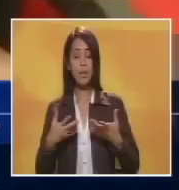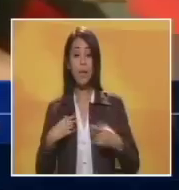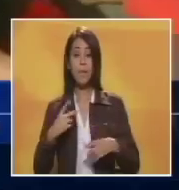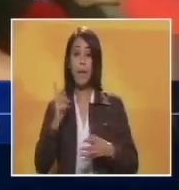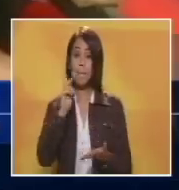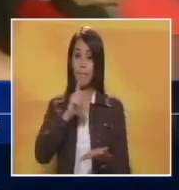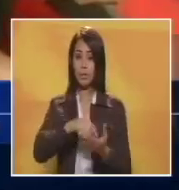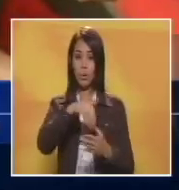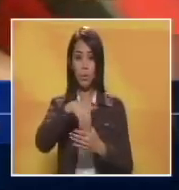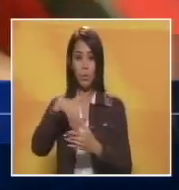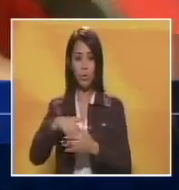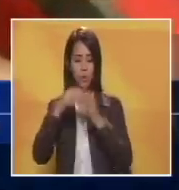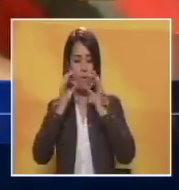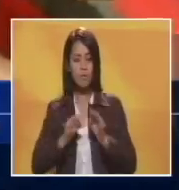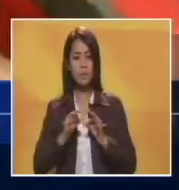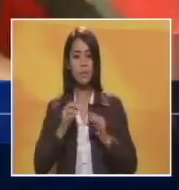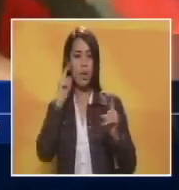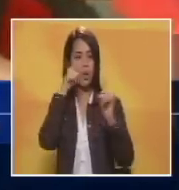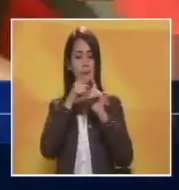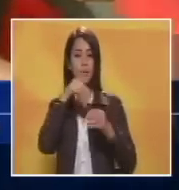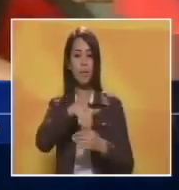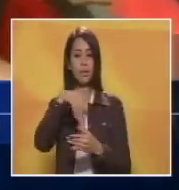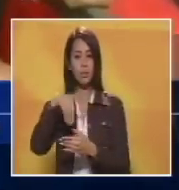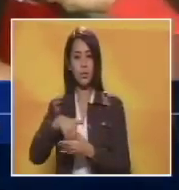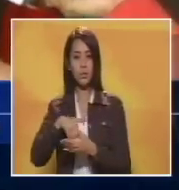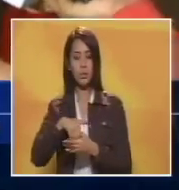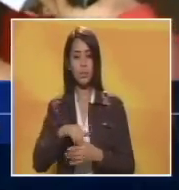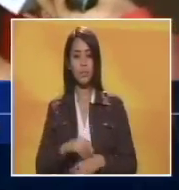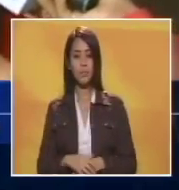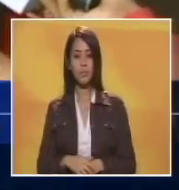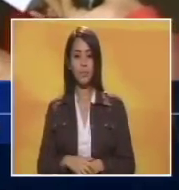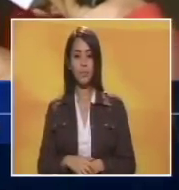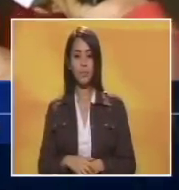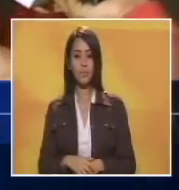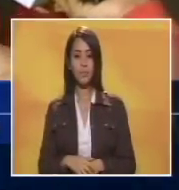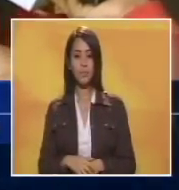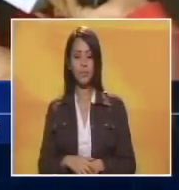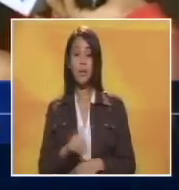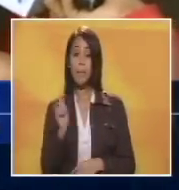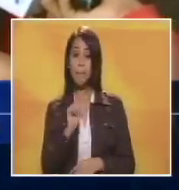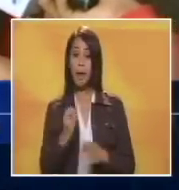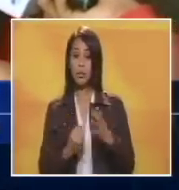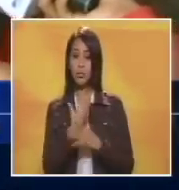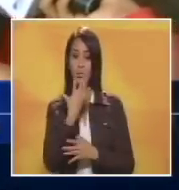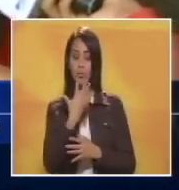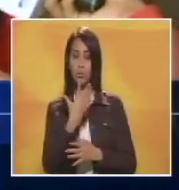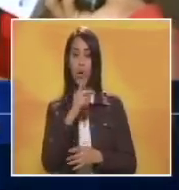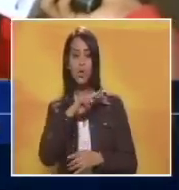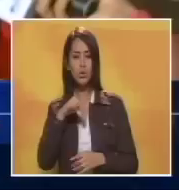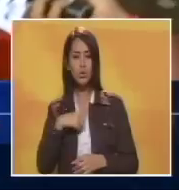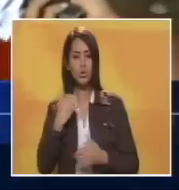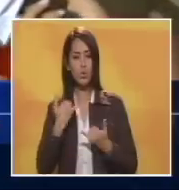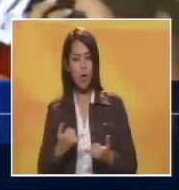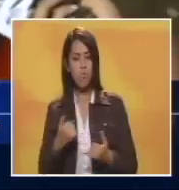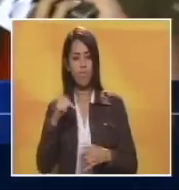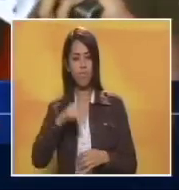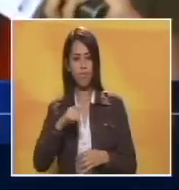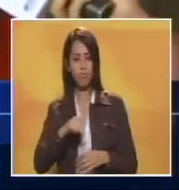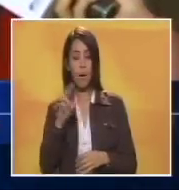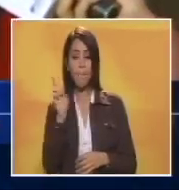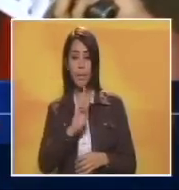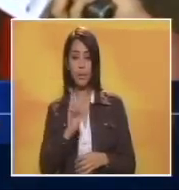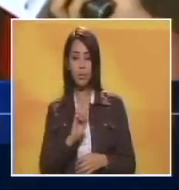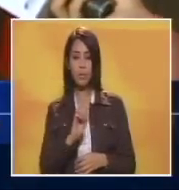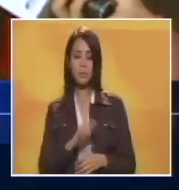voto para concretar el objetivo electoral el próximo mes de mayo. Bueno, nosotros estamos hoy aquí desde